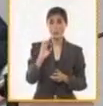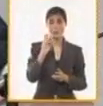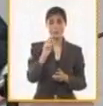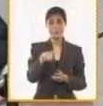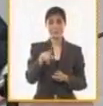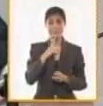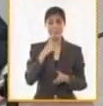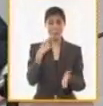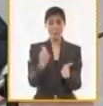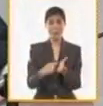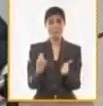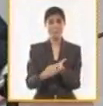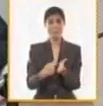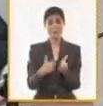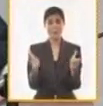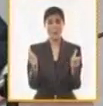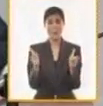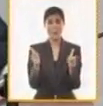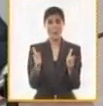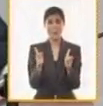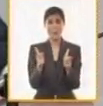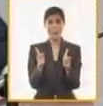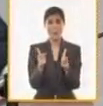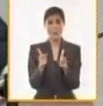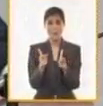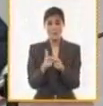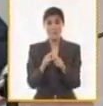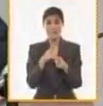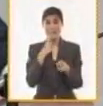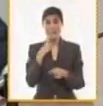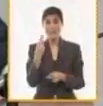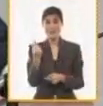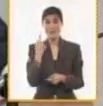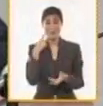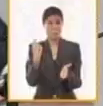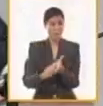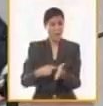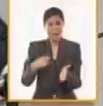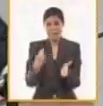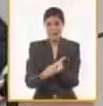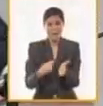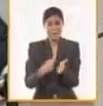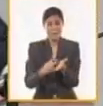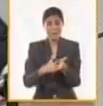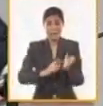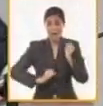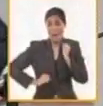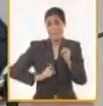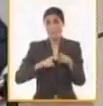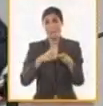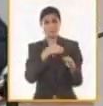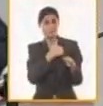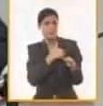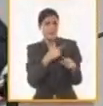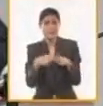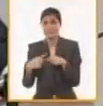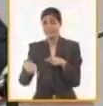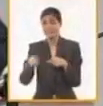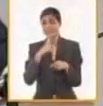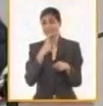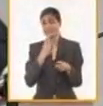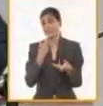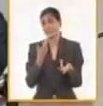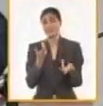armas y preparando el ejército, tiene que ver más con la posición de Estados Unidos con respecto a Europa y bueno, también un